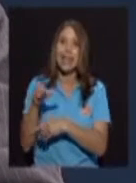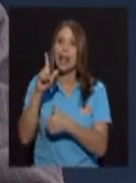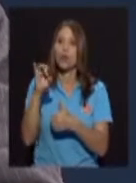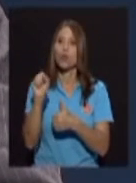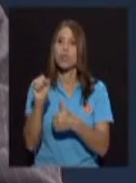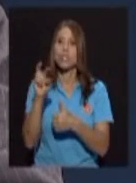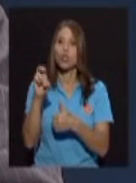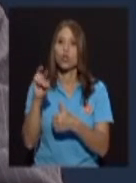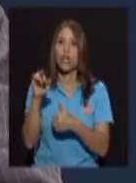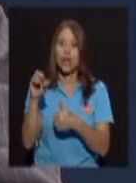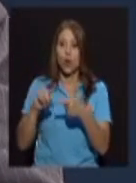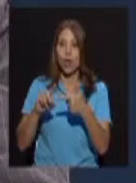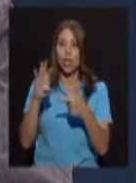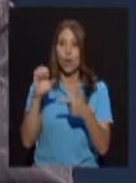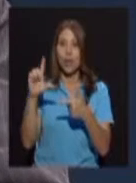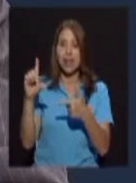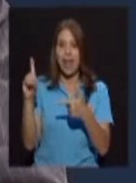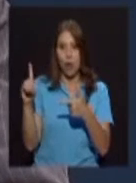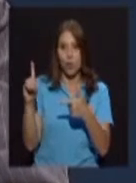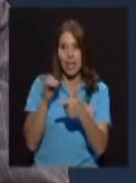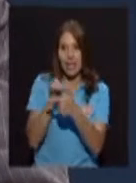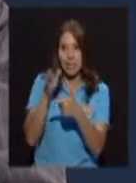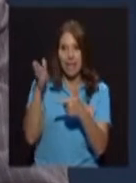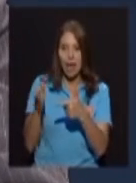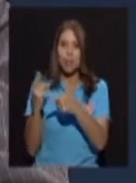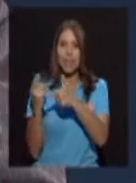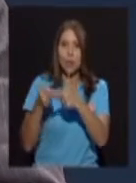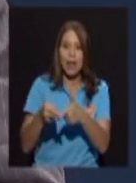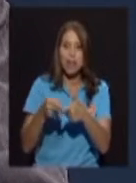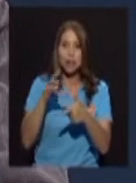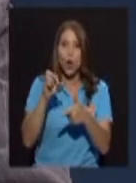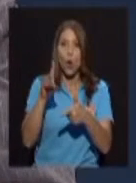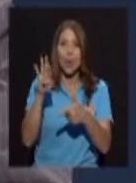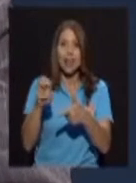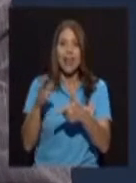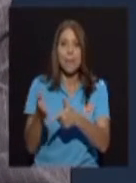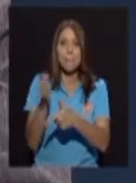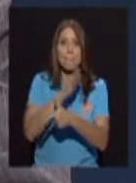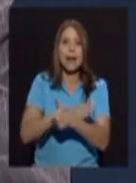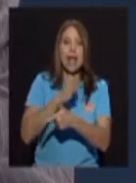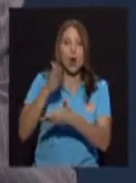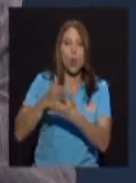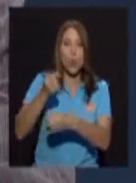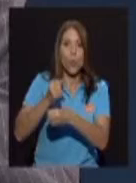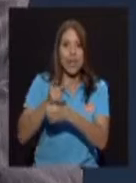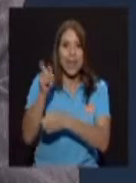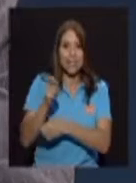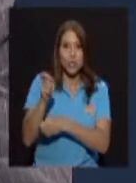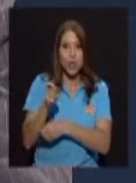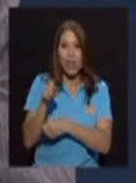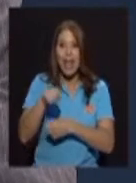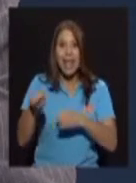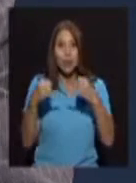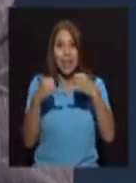los investigadores principales, denominaron la cohorte de prejubilación, en realidad eran personas que en la línea base